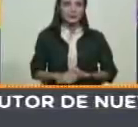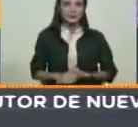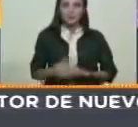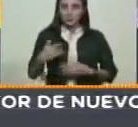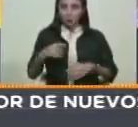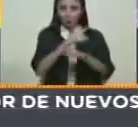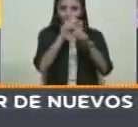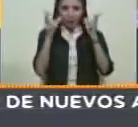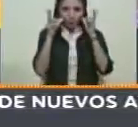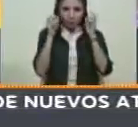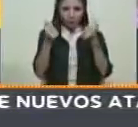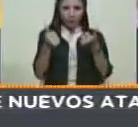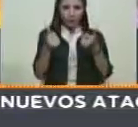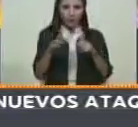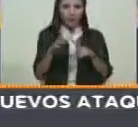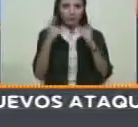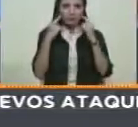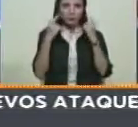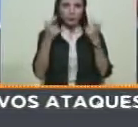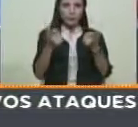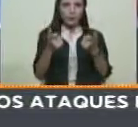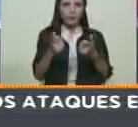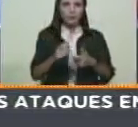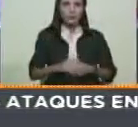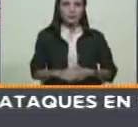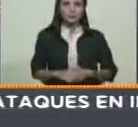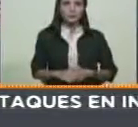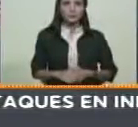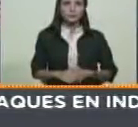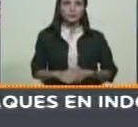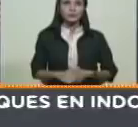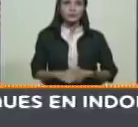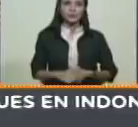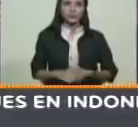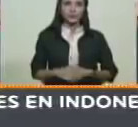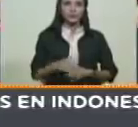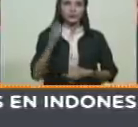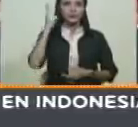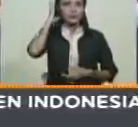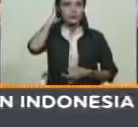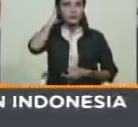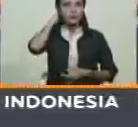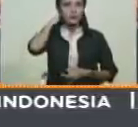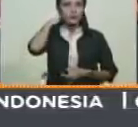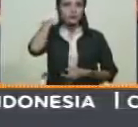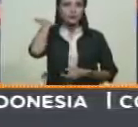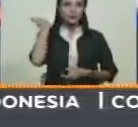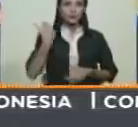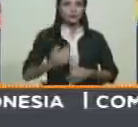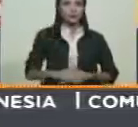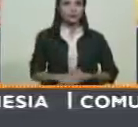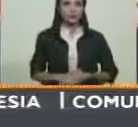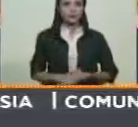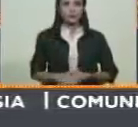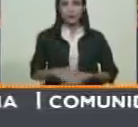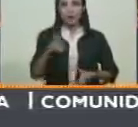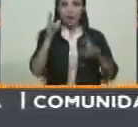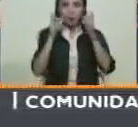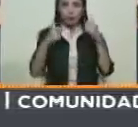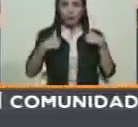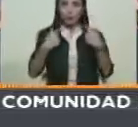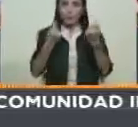escuchan ustedes escuchan tú me escucha tiene odio bióticos moviéndome